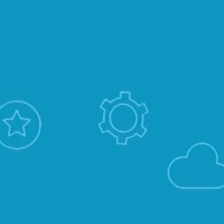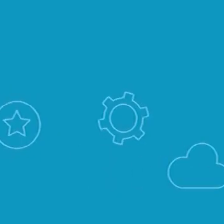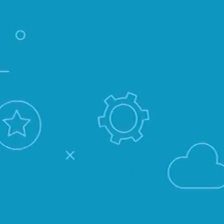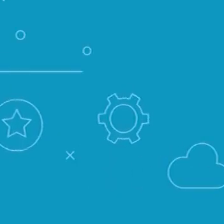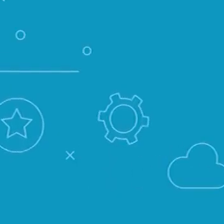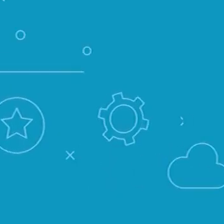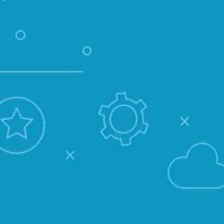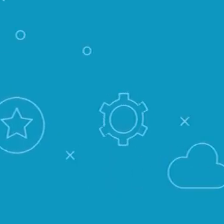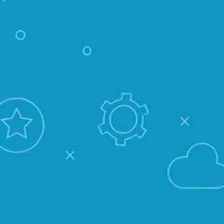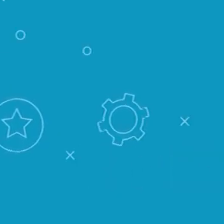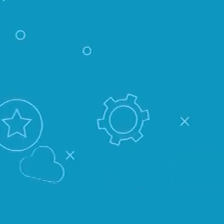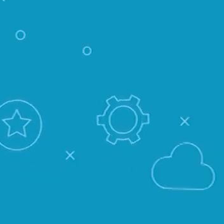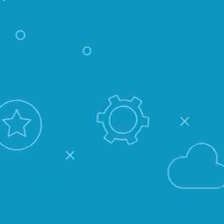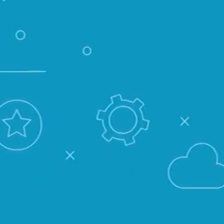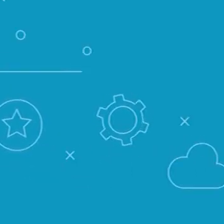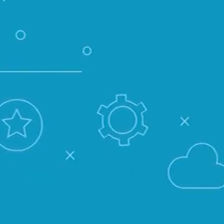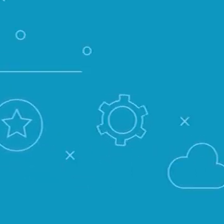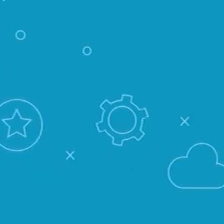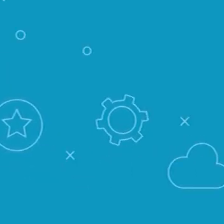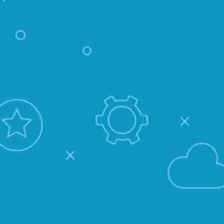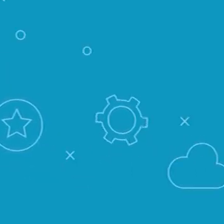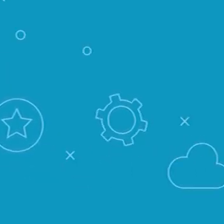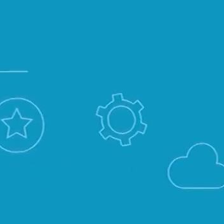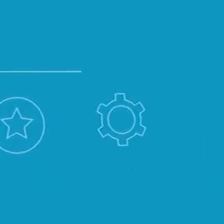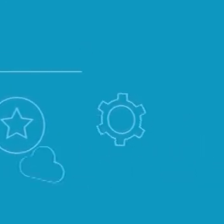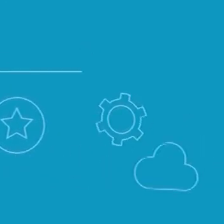Música